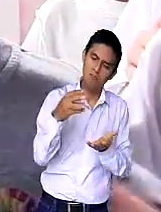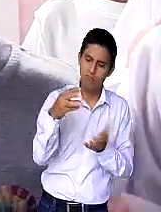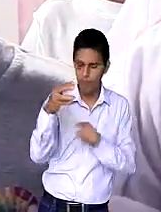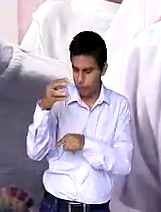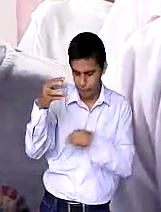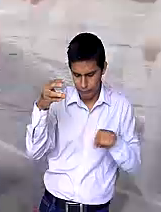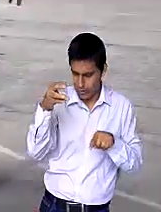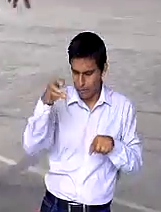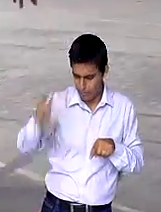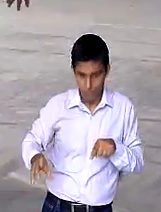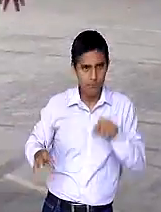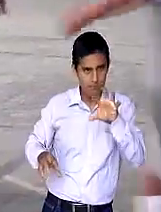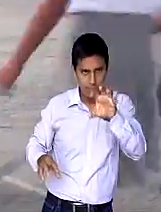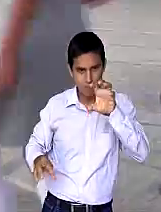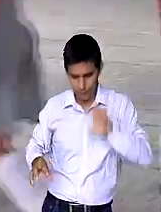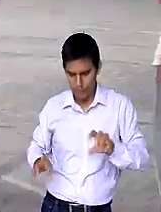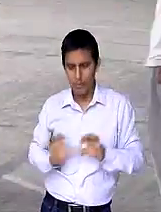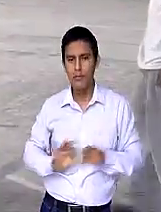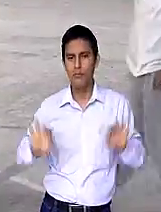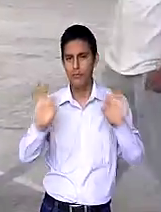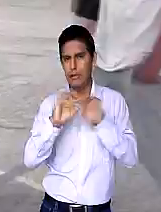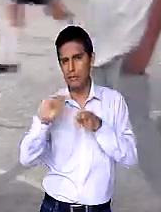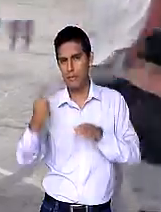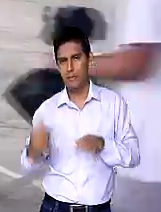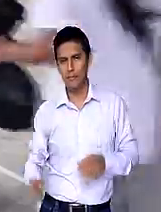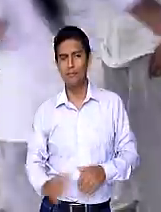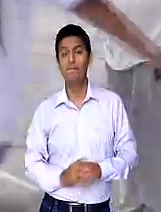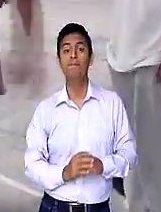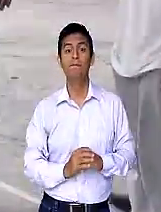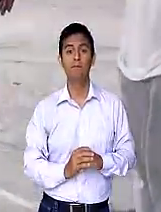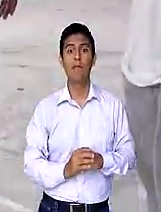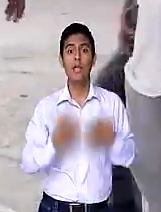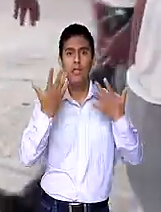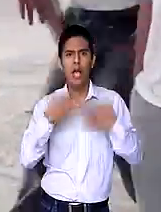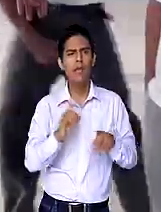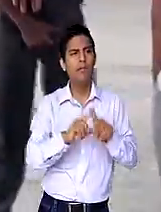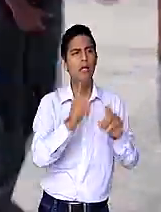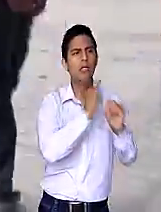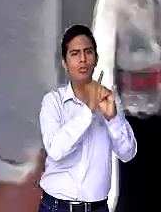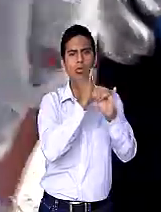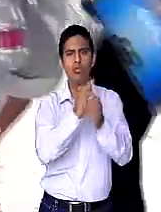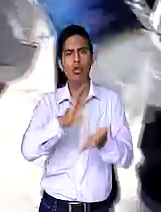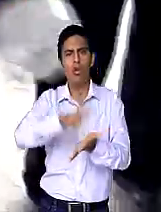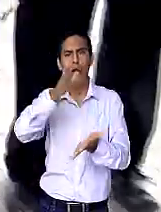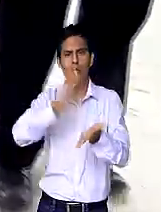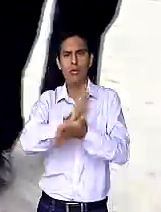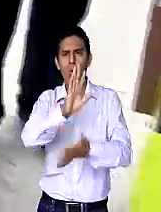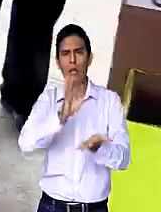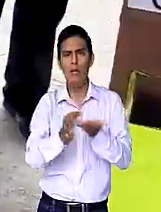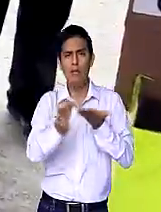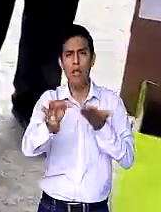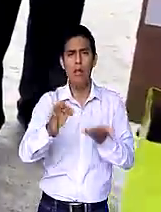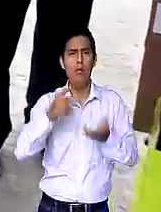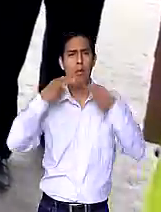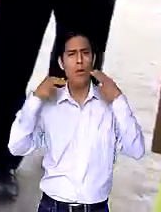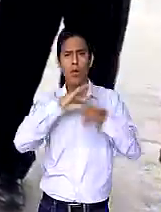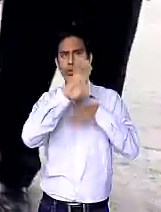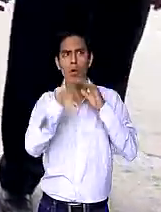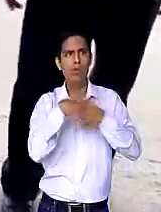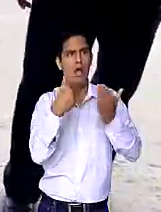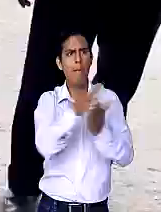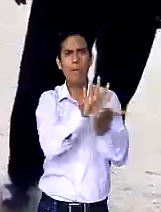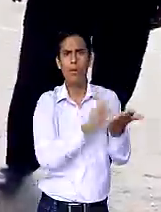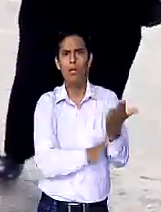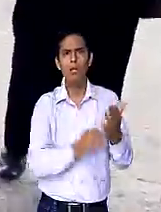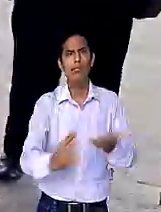y etcétera. Al momento, varios planteles del área urbana de Nueva Loja y de las parroquias participan del proyecto estudiantil